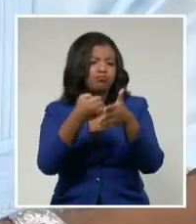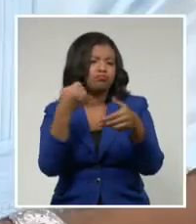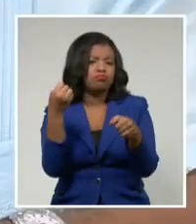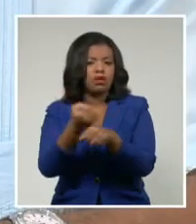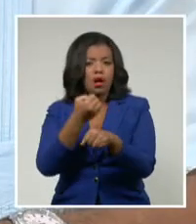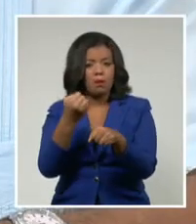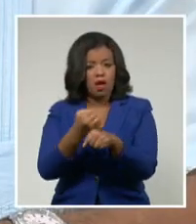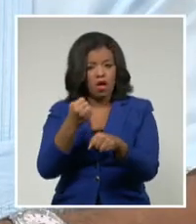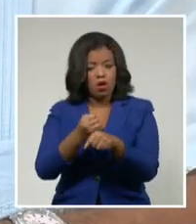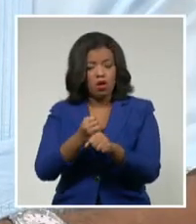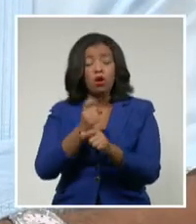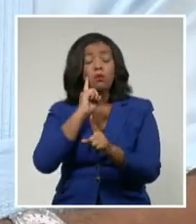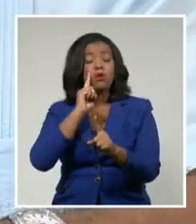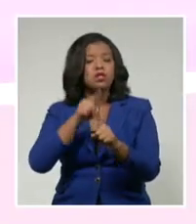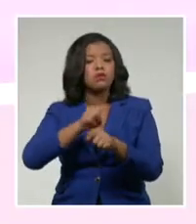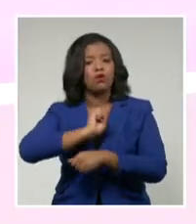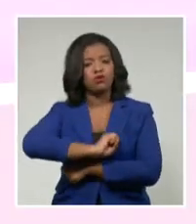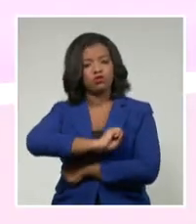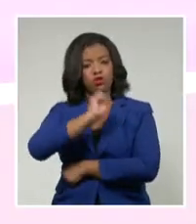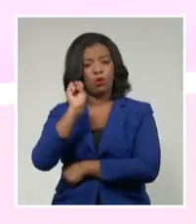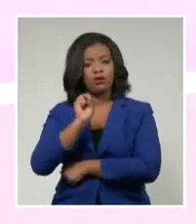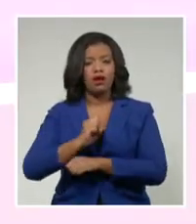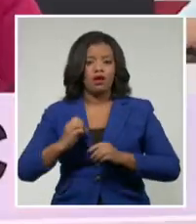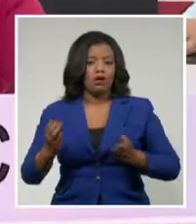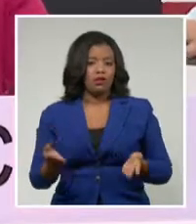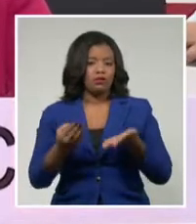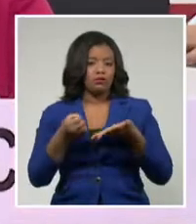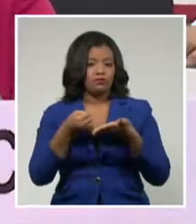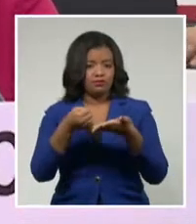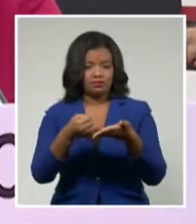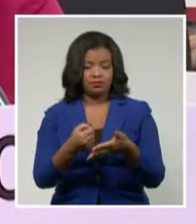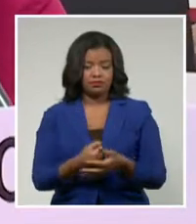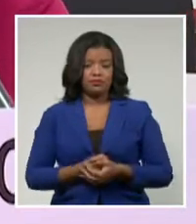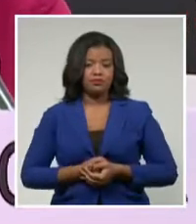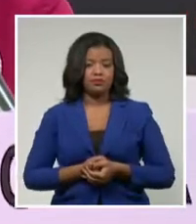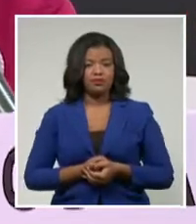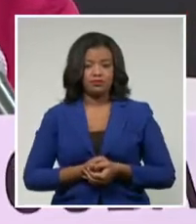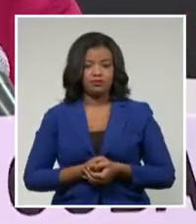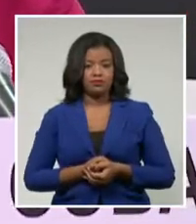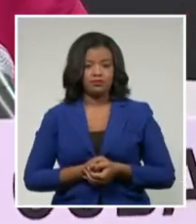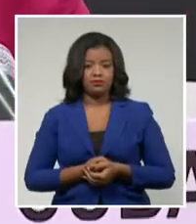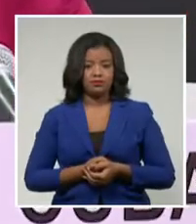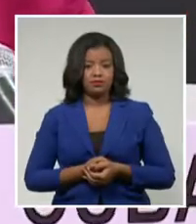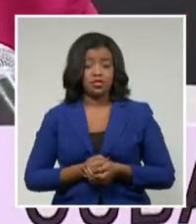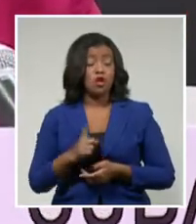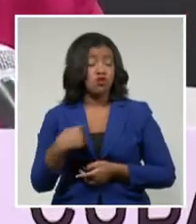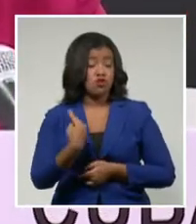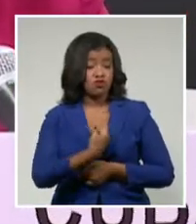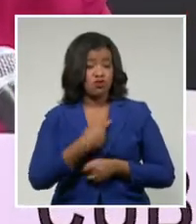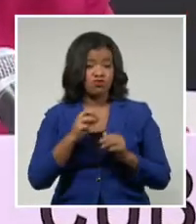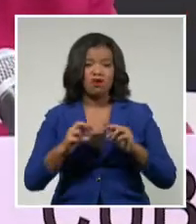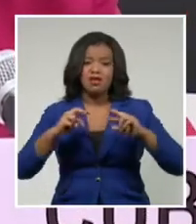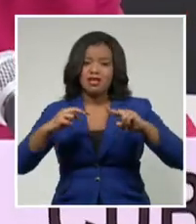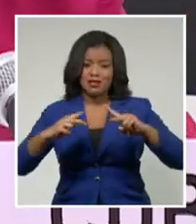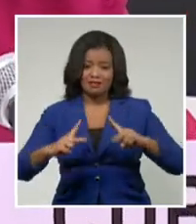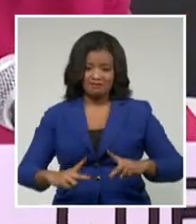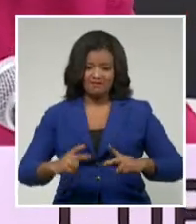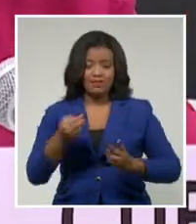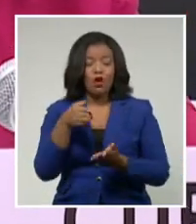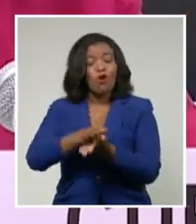el empeño por lograr avances en materia de cooperación. No podemos más que ratificar nuestro compromiso